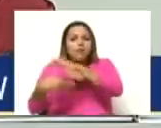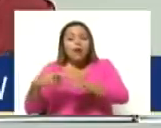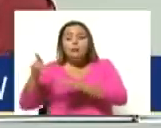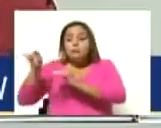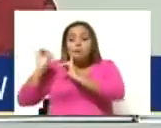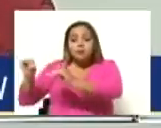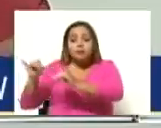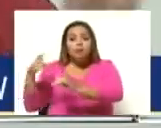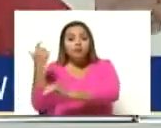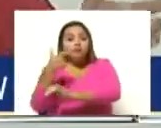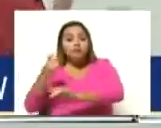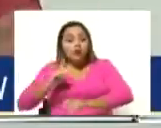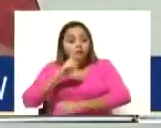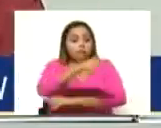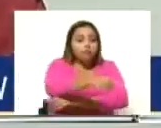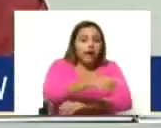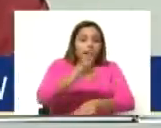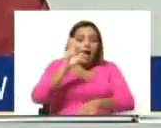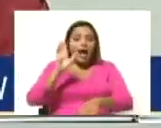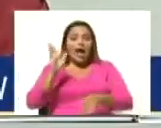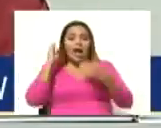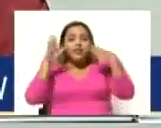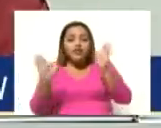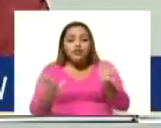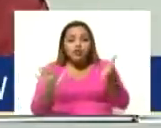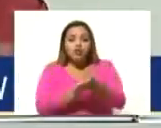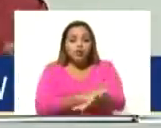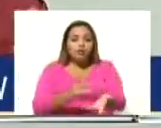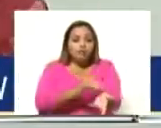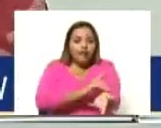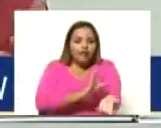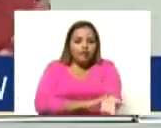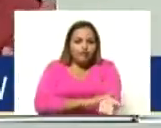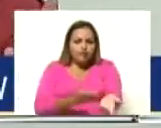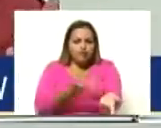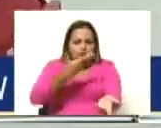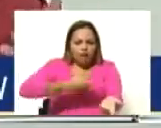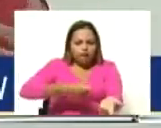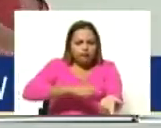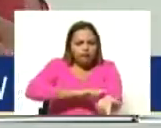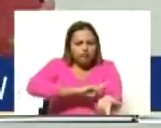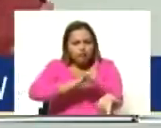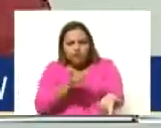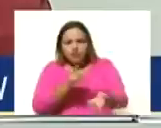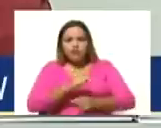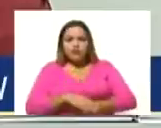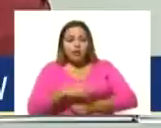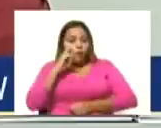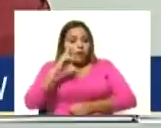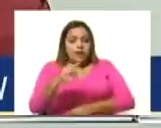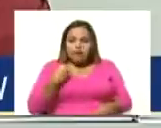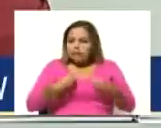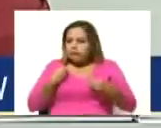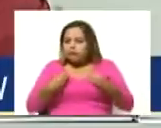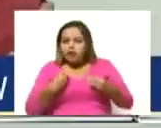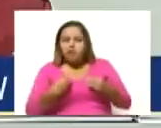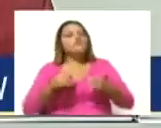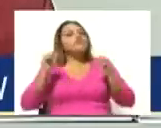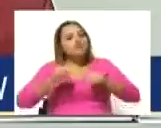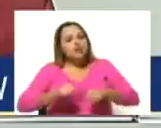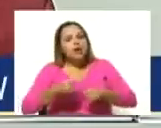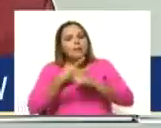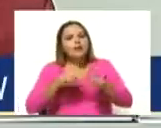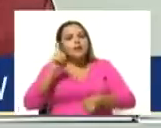el glucómetro para atender a la mamá de esa señora. De cuando uno le veía la cara, del desespero, sí, pero también